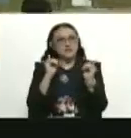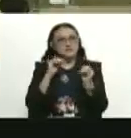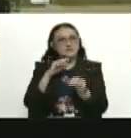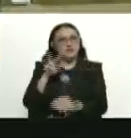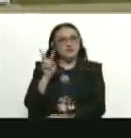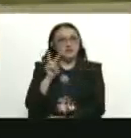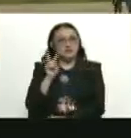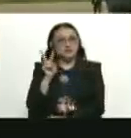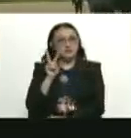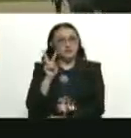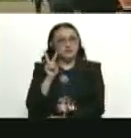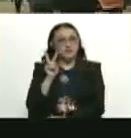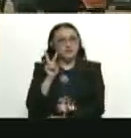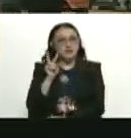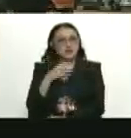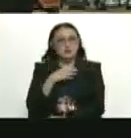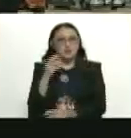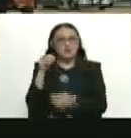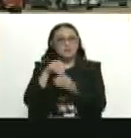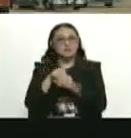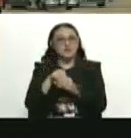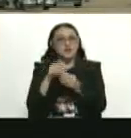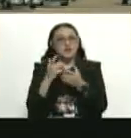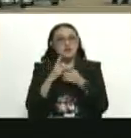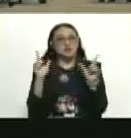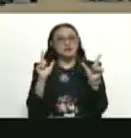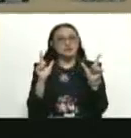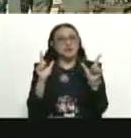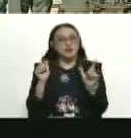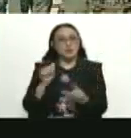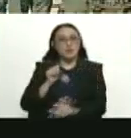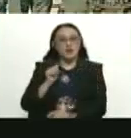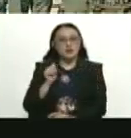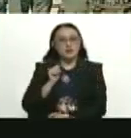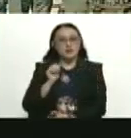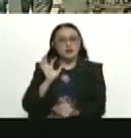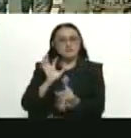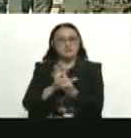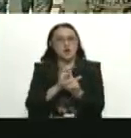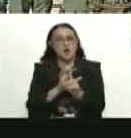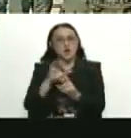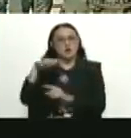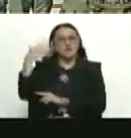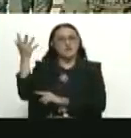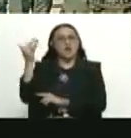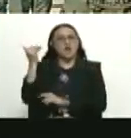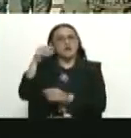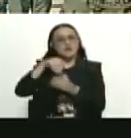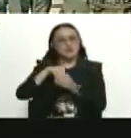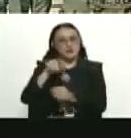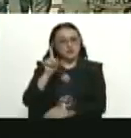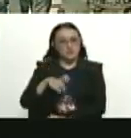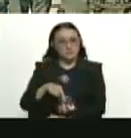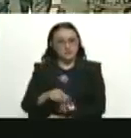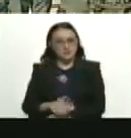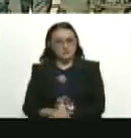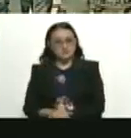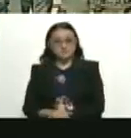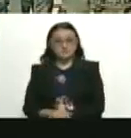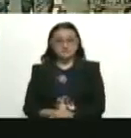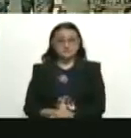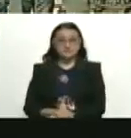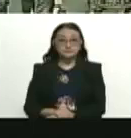haciéndola inexpugnable y libre ante cualquier amenaza, tanto externa como interna, o ante